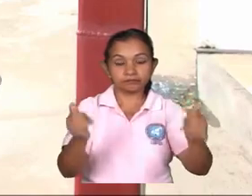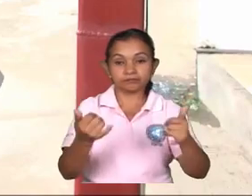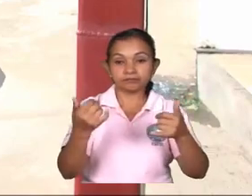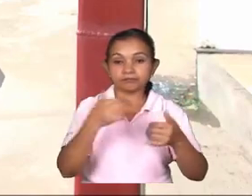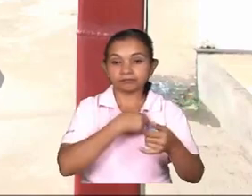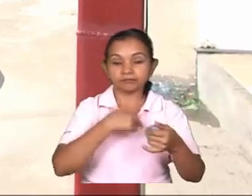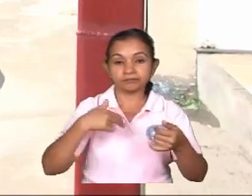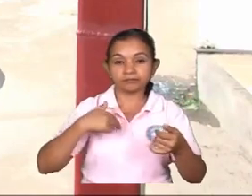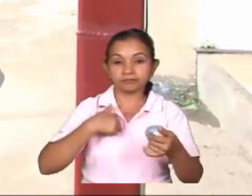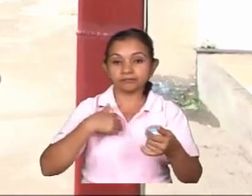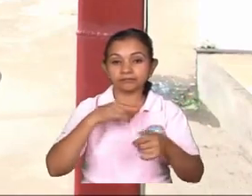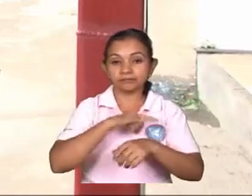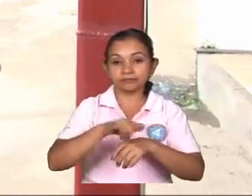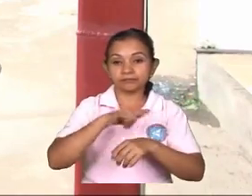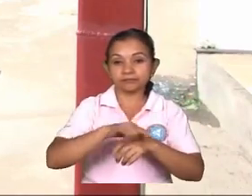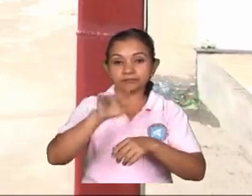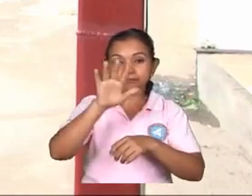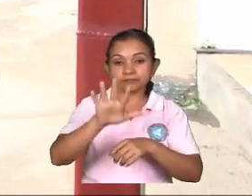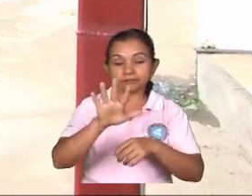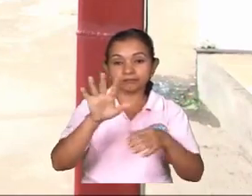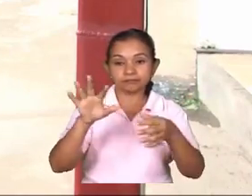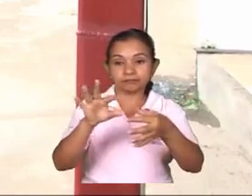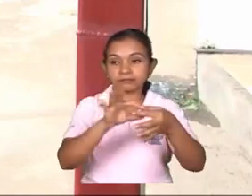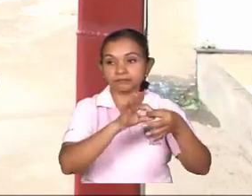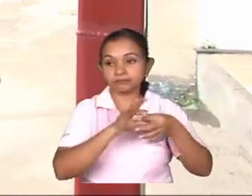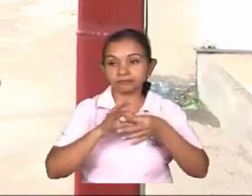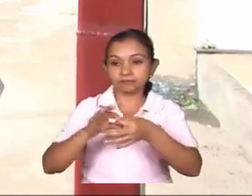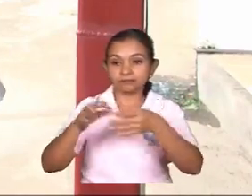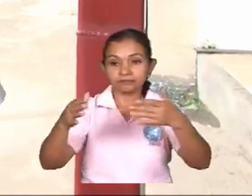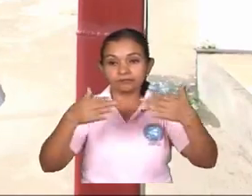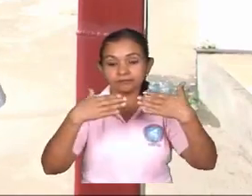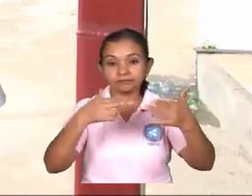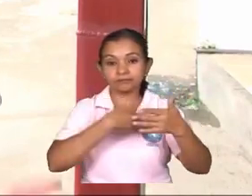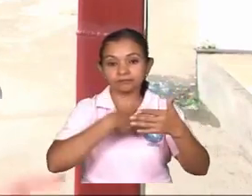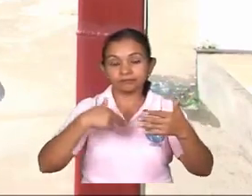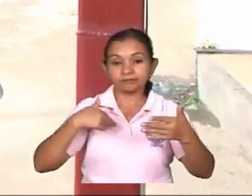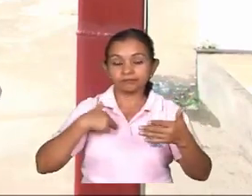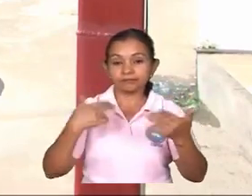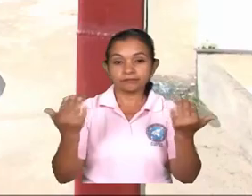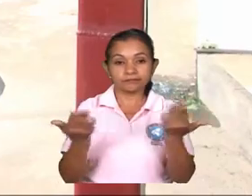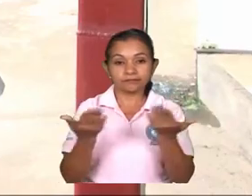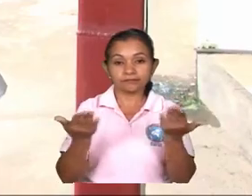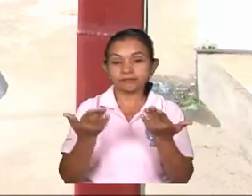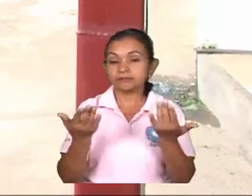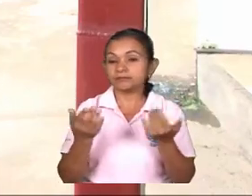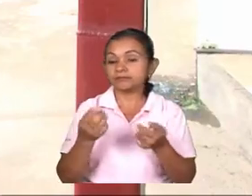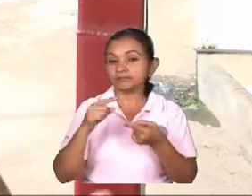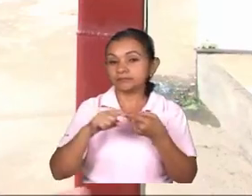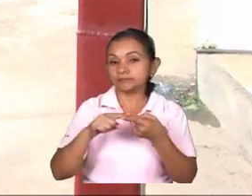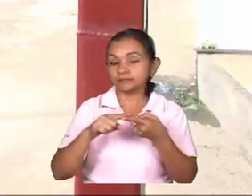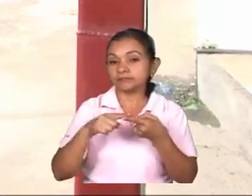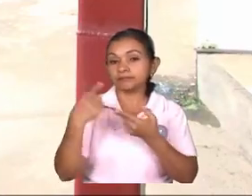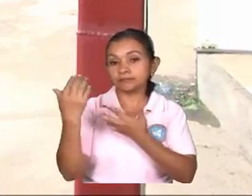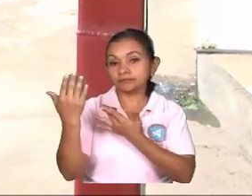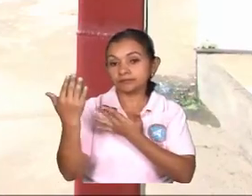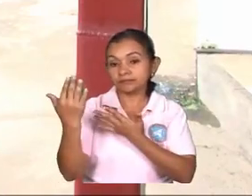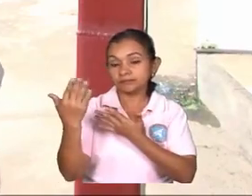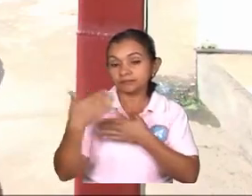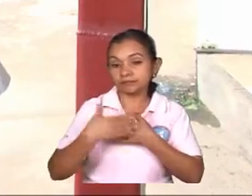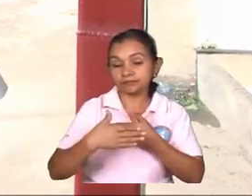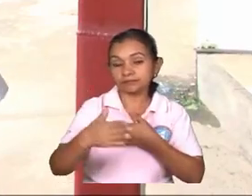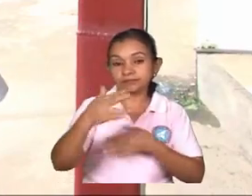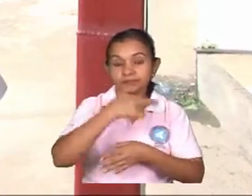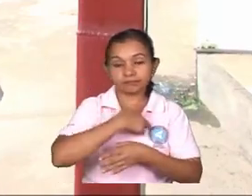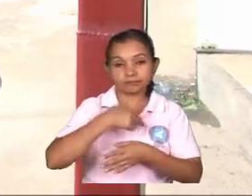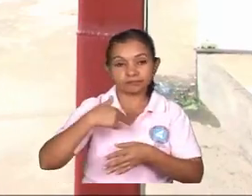repechaje buscando 5 cupos para los Juegos Panamericanos de Lima 2019 que se van a llevar a cabo en el mes de julio, y pues esperamos que la selección mayor le